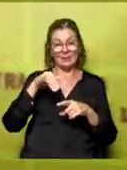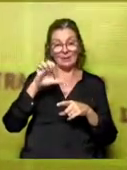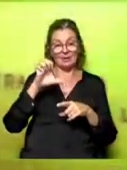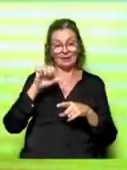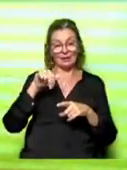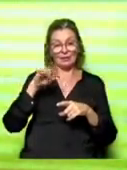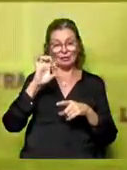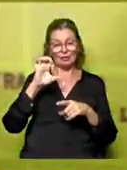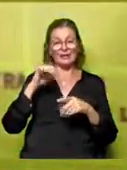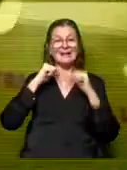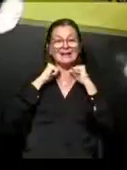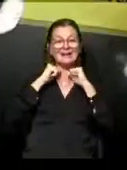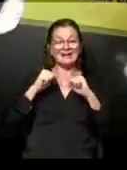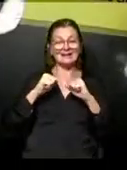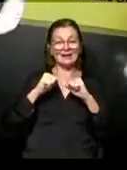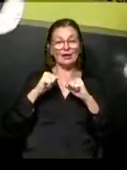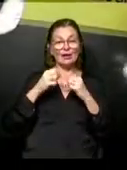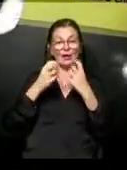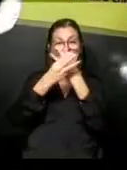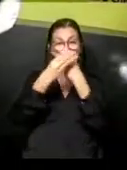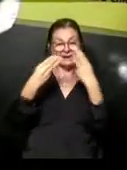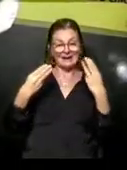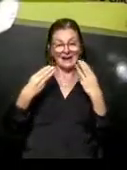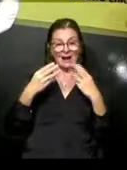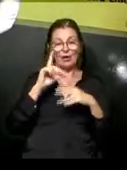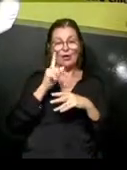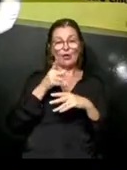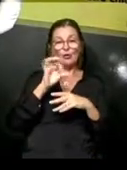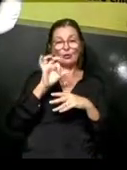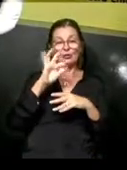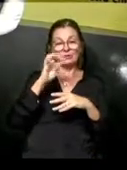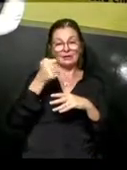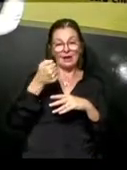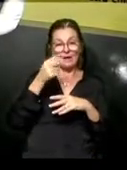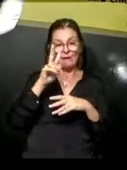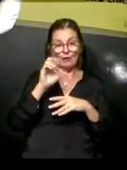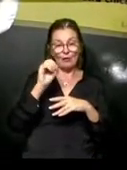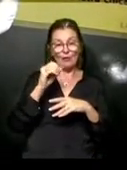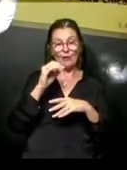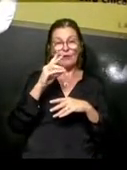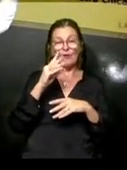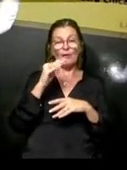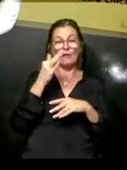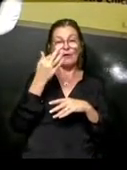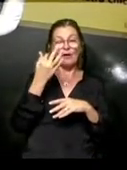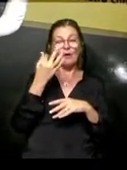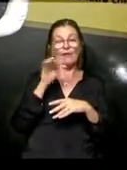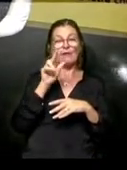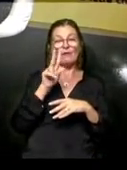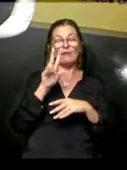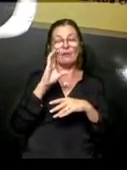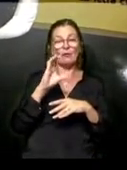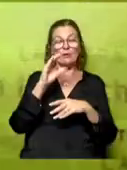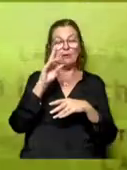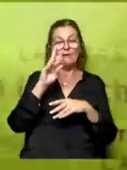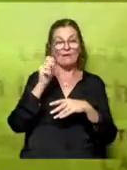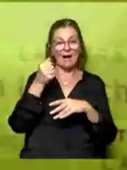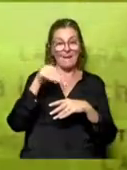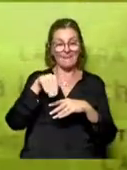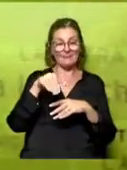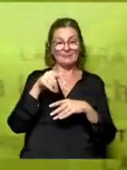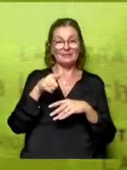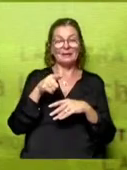González, secretario general de FUCBAN. Gustavo, bienvenido, ¿cómo están? Un gusto, muy bien. Por asentamientos empezamos, Karina, son alrededor